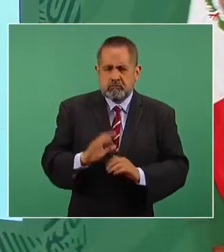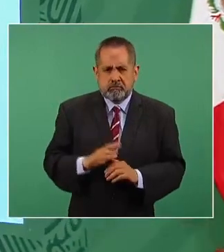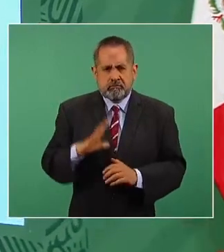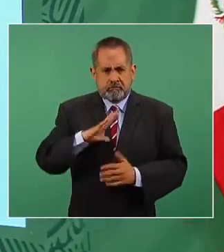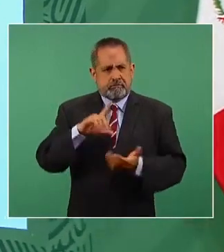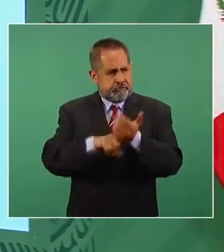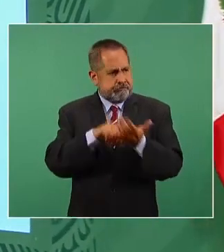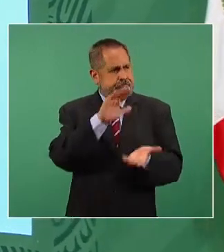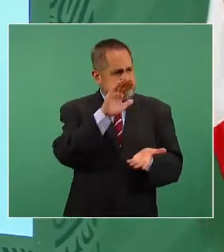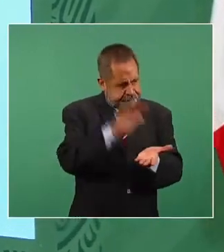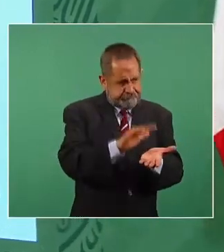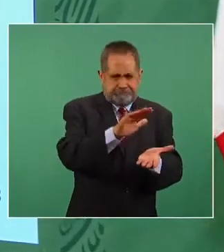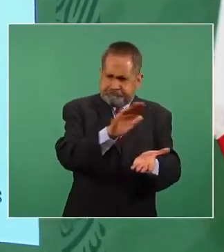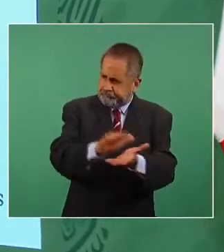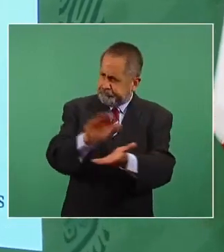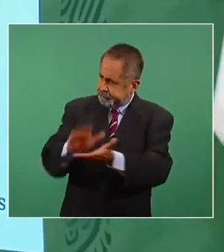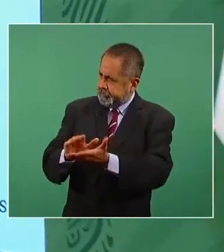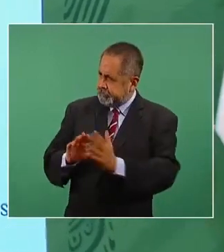habido reducción.